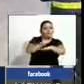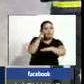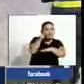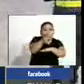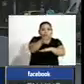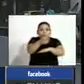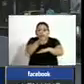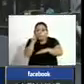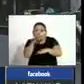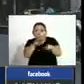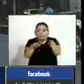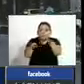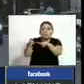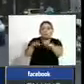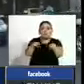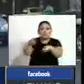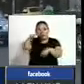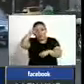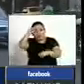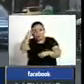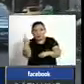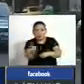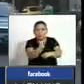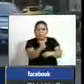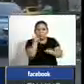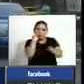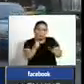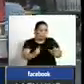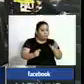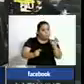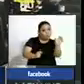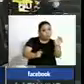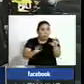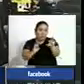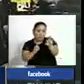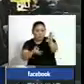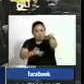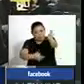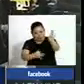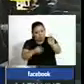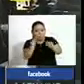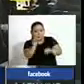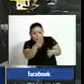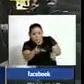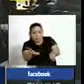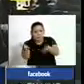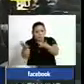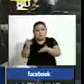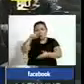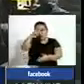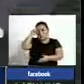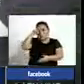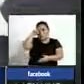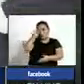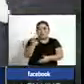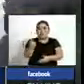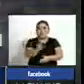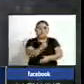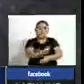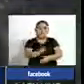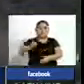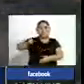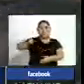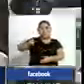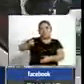que los salvadoreños que se dirigen hacia sus trabajos presenten la documentación requerida para transitar por el país. Los elementos de la Policía